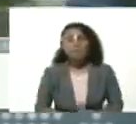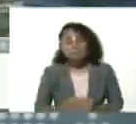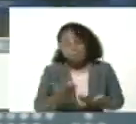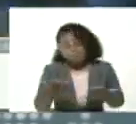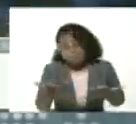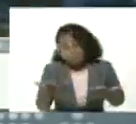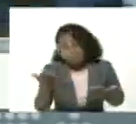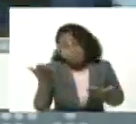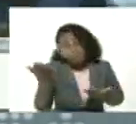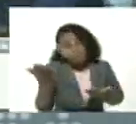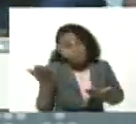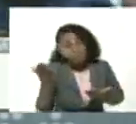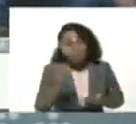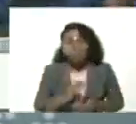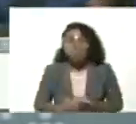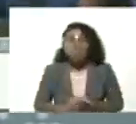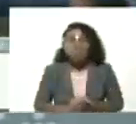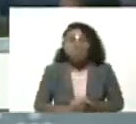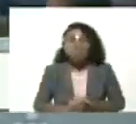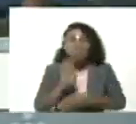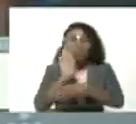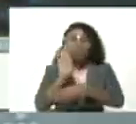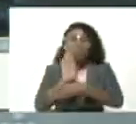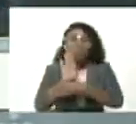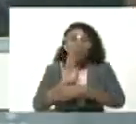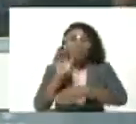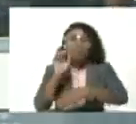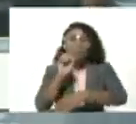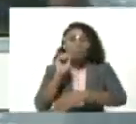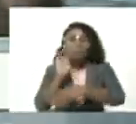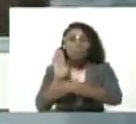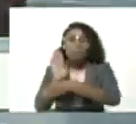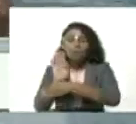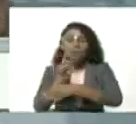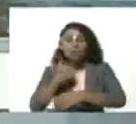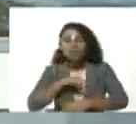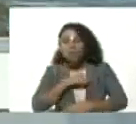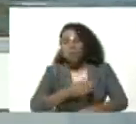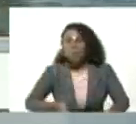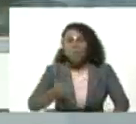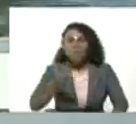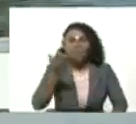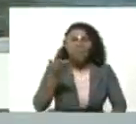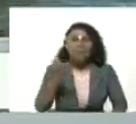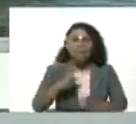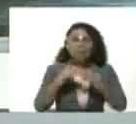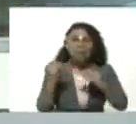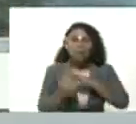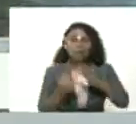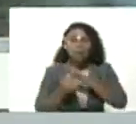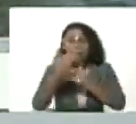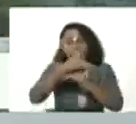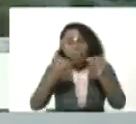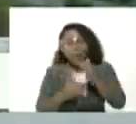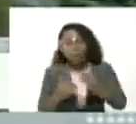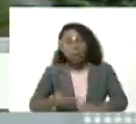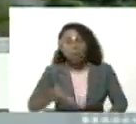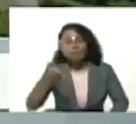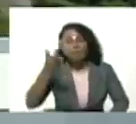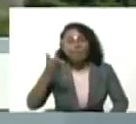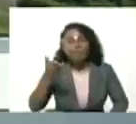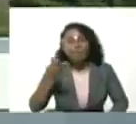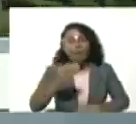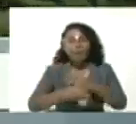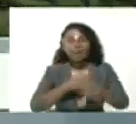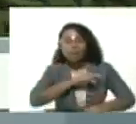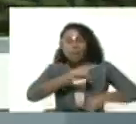precisamente la prevención y la protección para nosotros es fundamental, y todas las instituciones bajo su comando